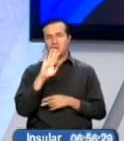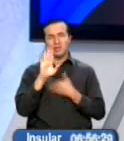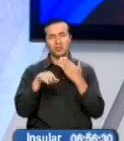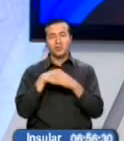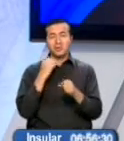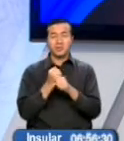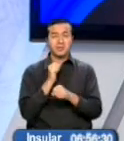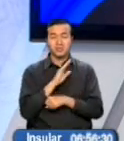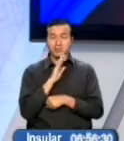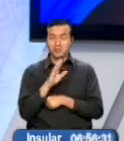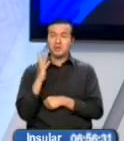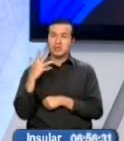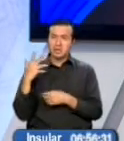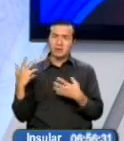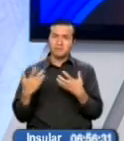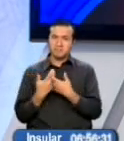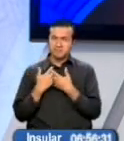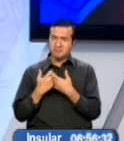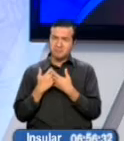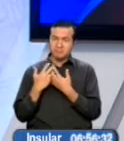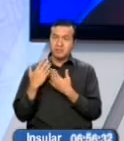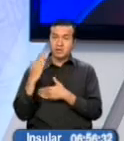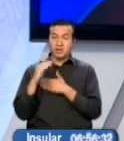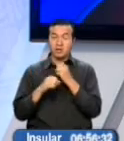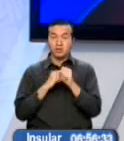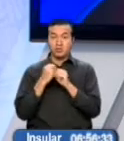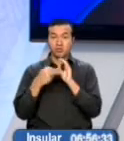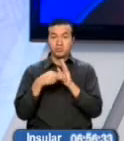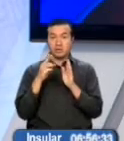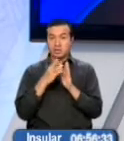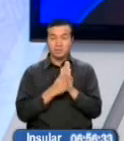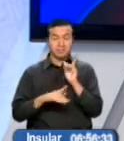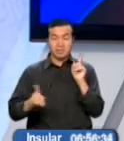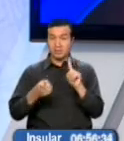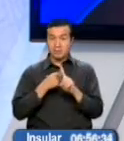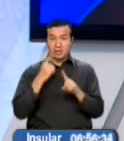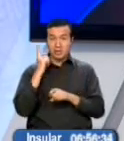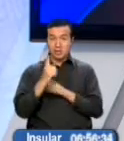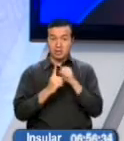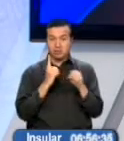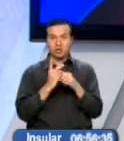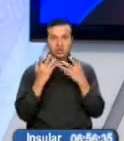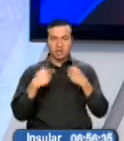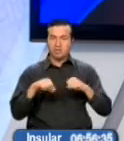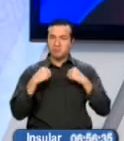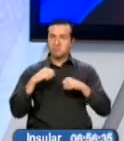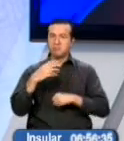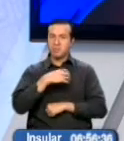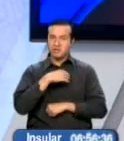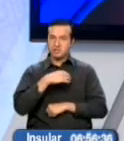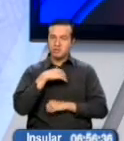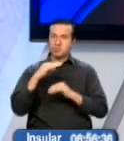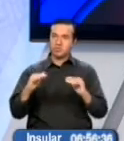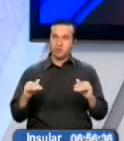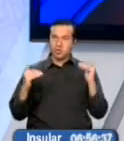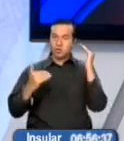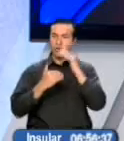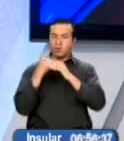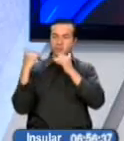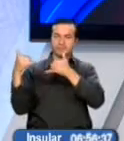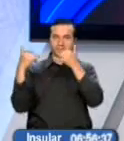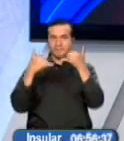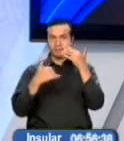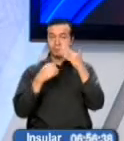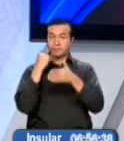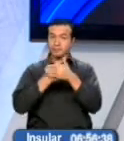ellos han logrado consolidar en esta temporada 2016 y en el primer año de su gestión ya tenerlo a Barcelona con un nuevo título. Se vienen